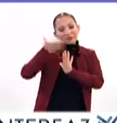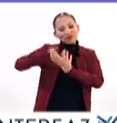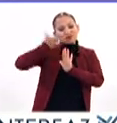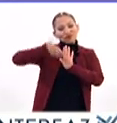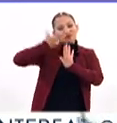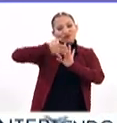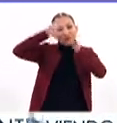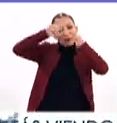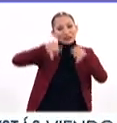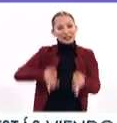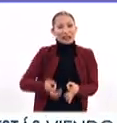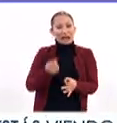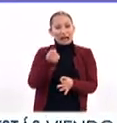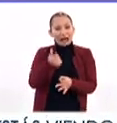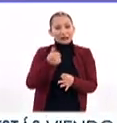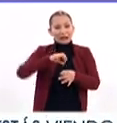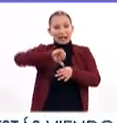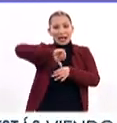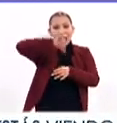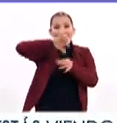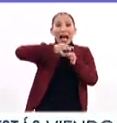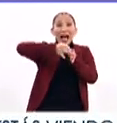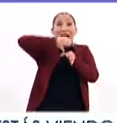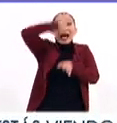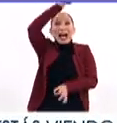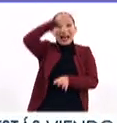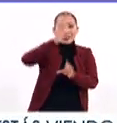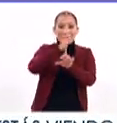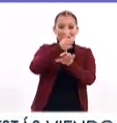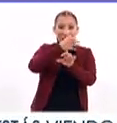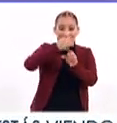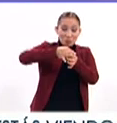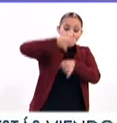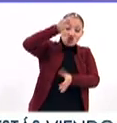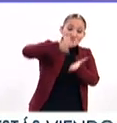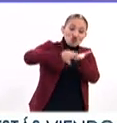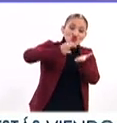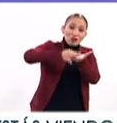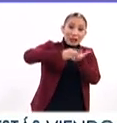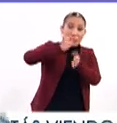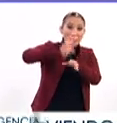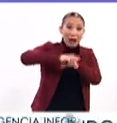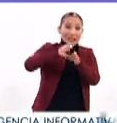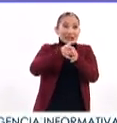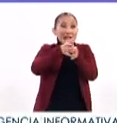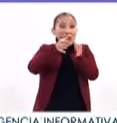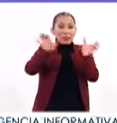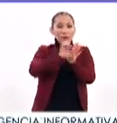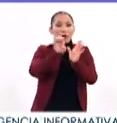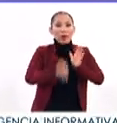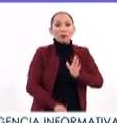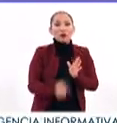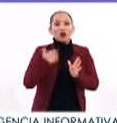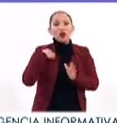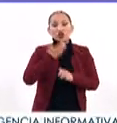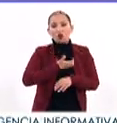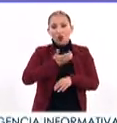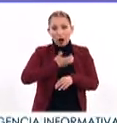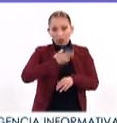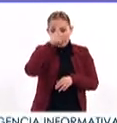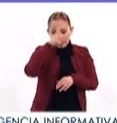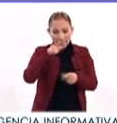constructor oficial casi de las astas banderas, sobre todo de las banderas monumentales, como por ejemplo la del